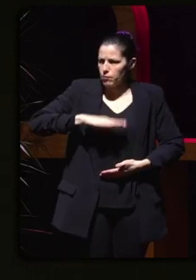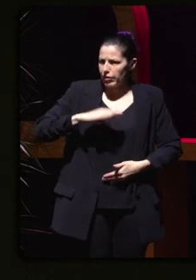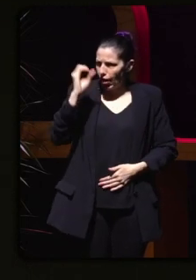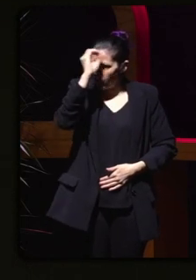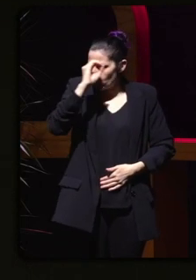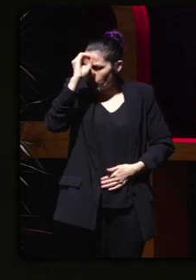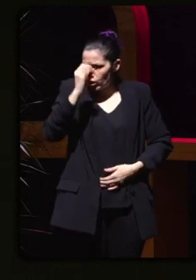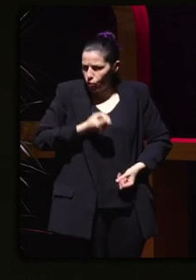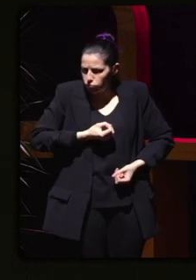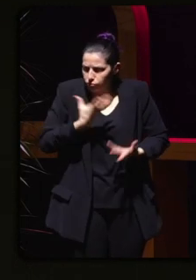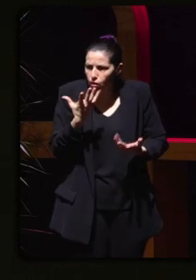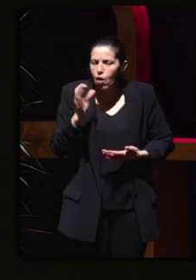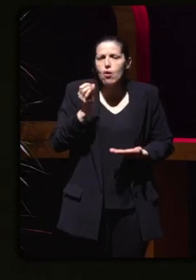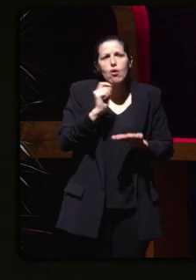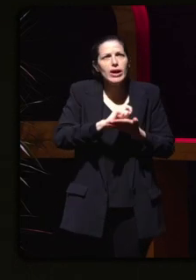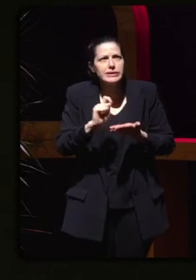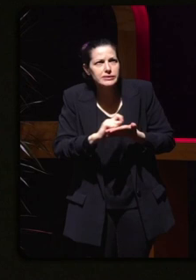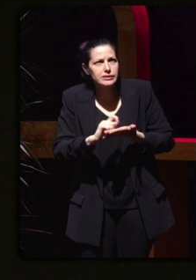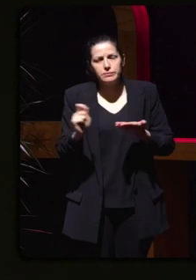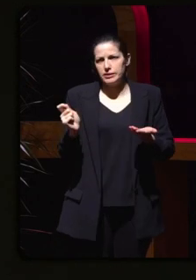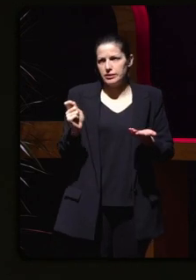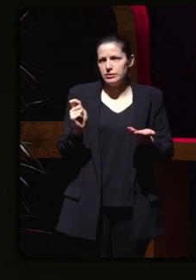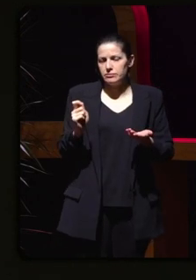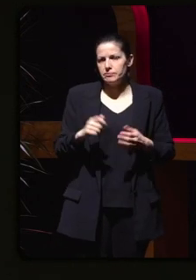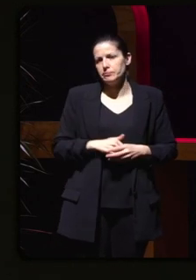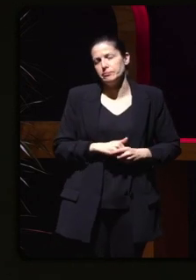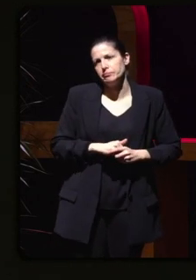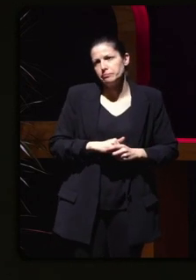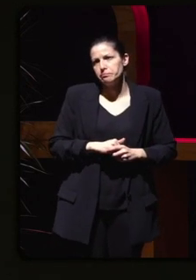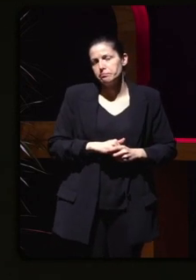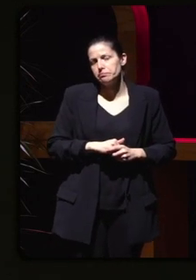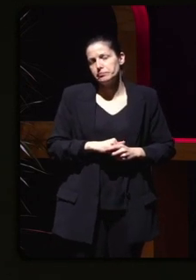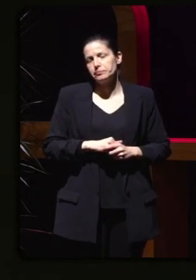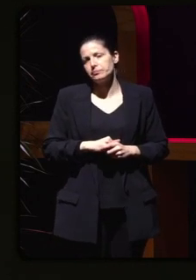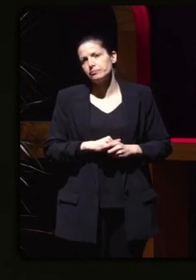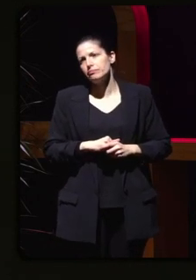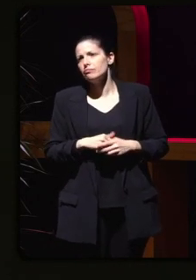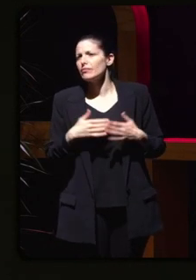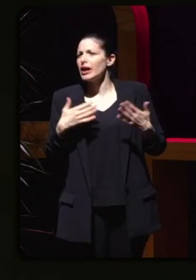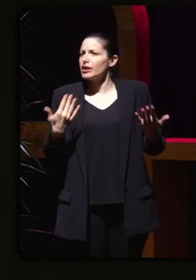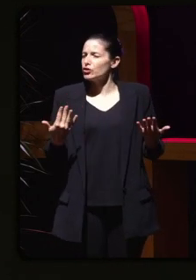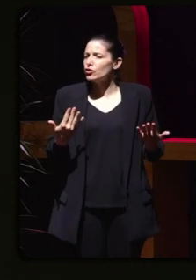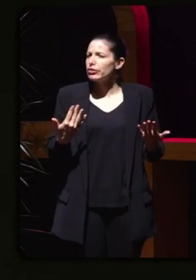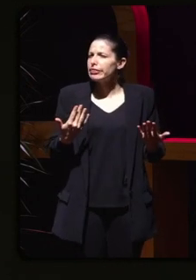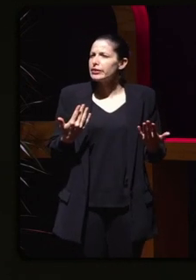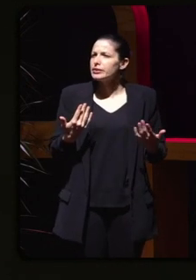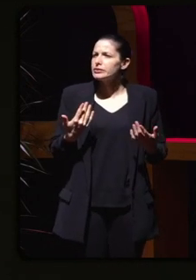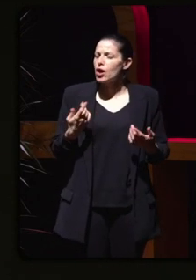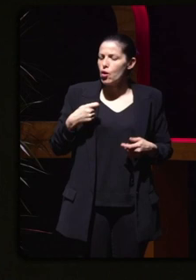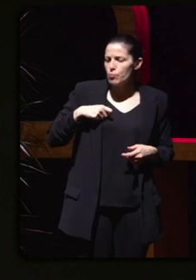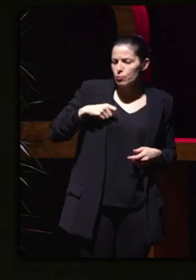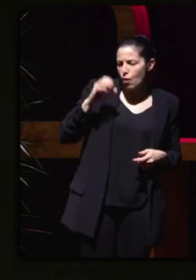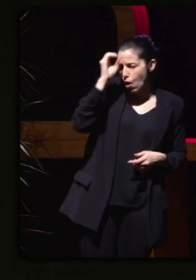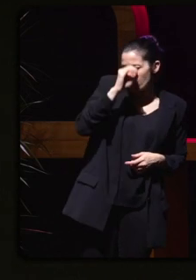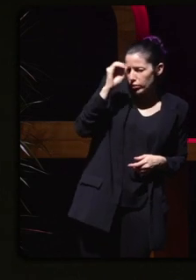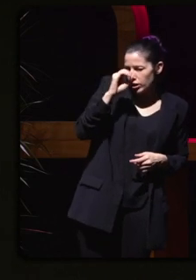o para escribir sobre o para opinar sobre televisión Entonces cómo se marca la diferencia entre un